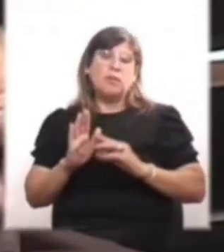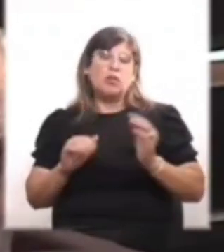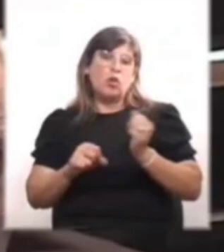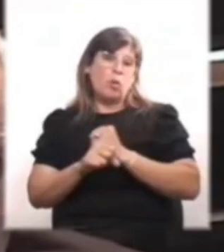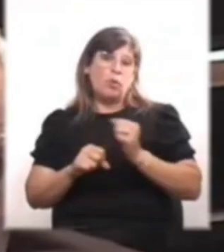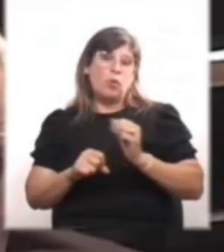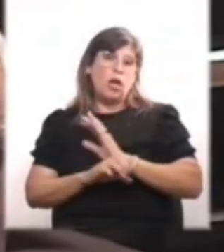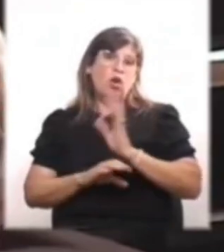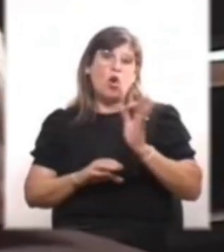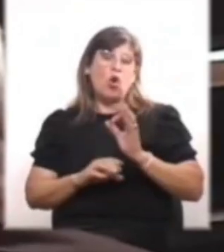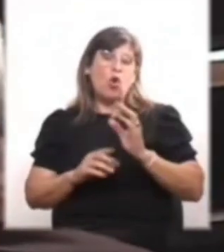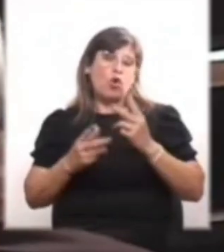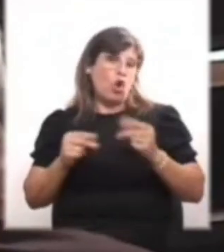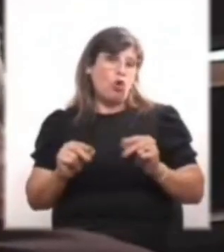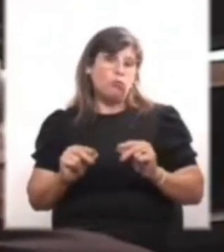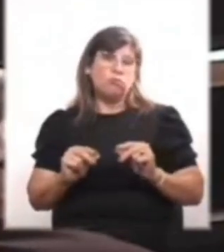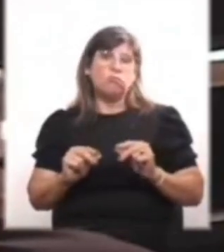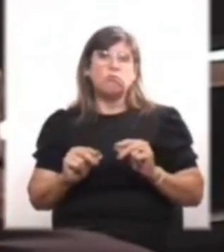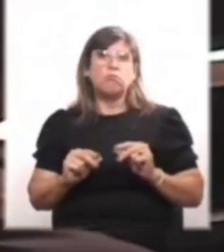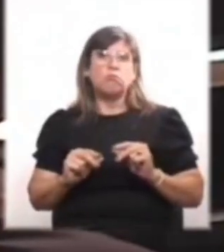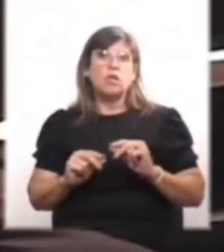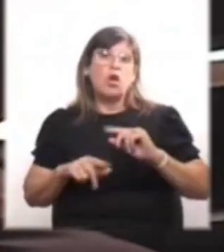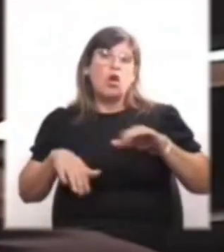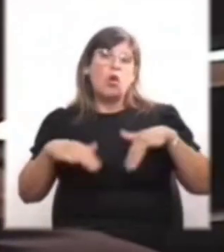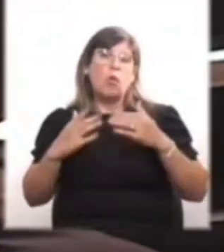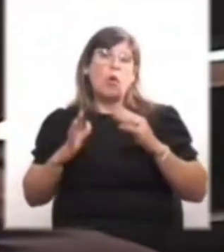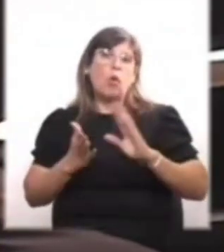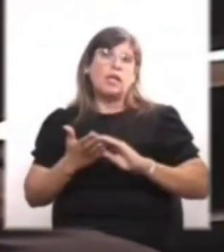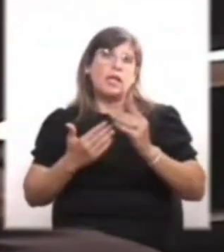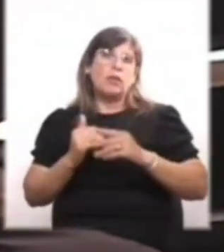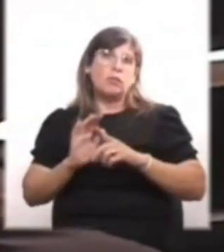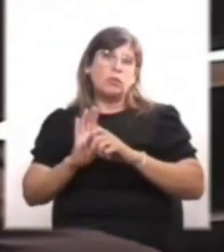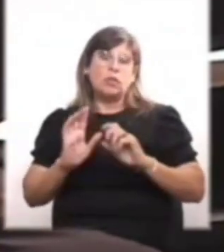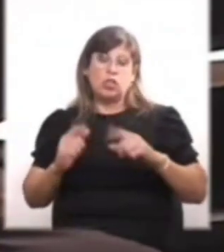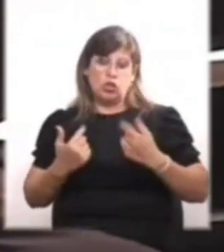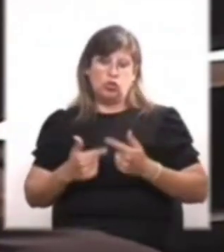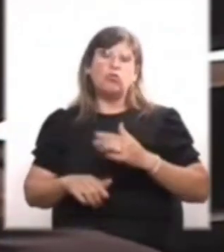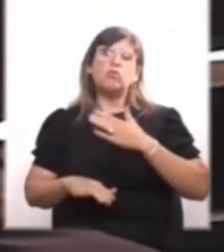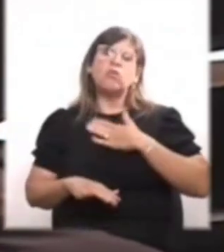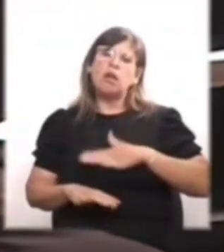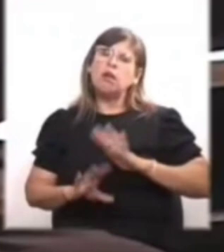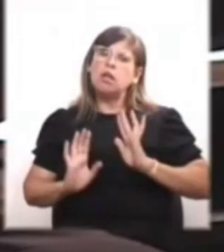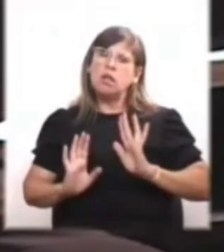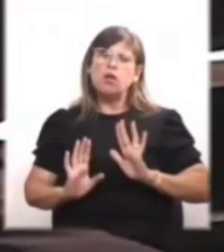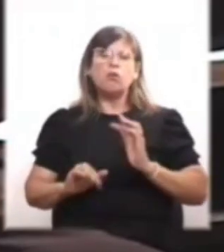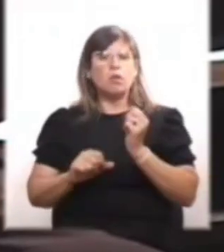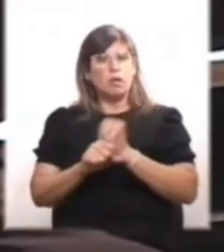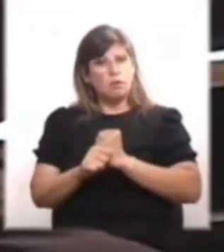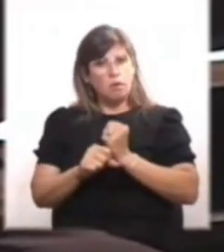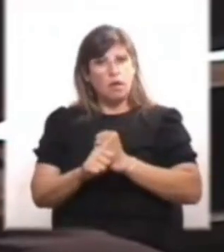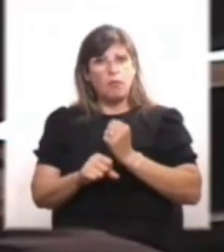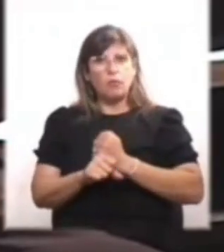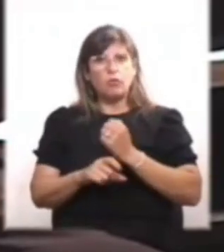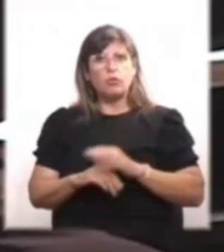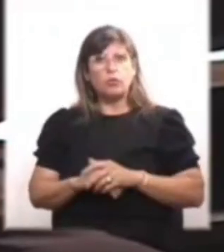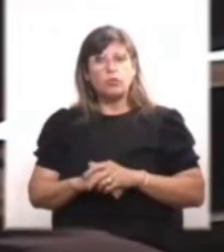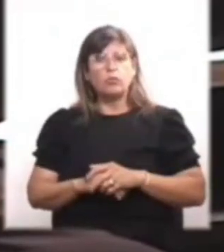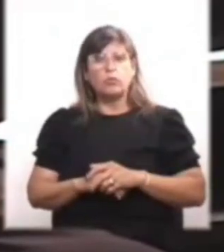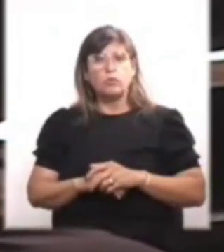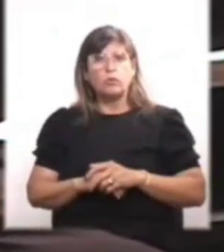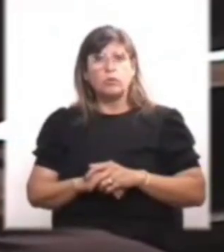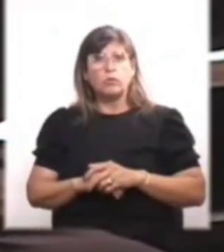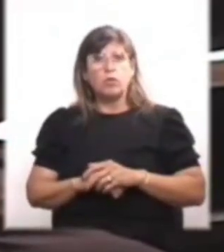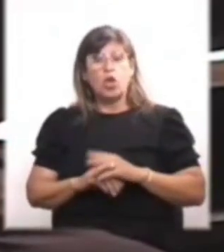rechazar, como cualquier proyecto de ley. Nosotros quedamos con la tranquilidad de que trabajamos,